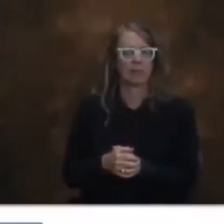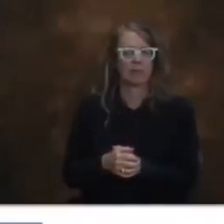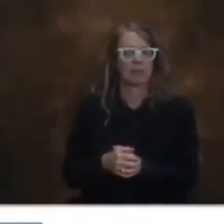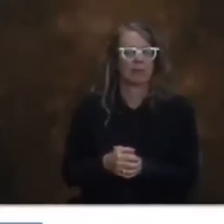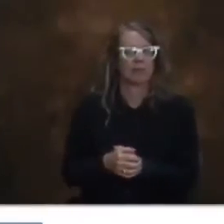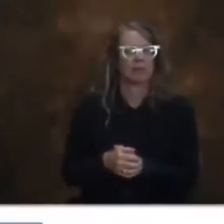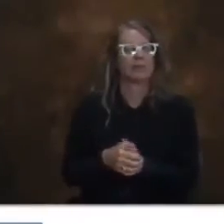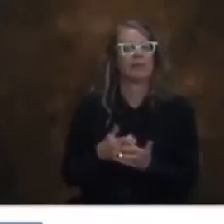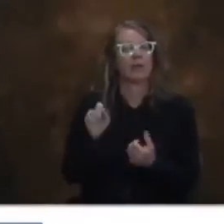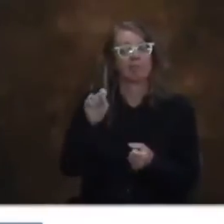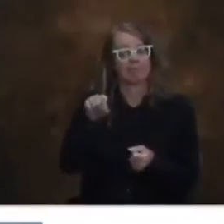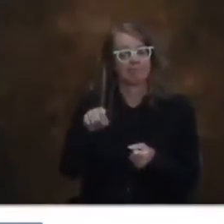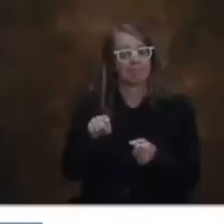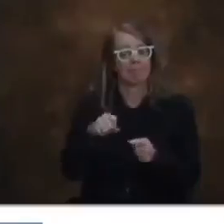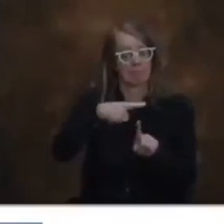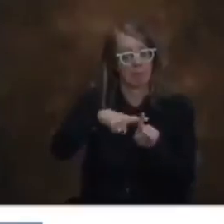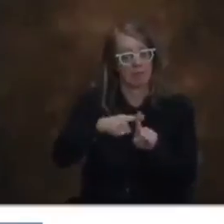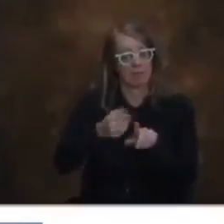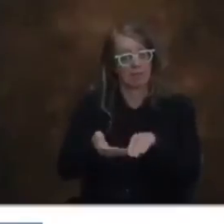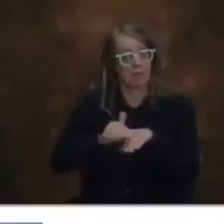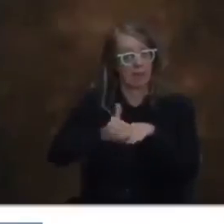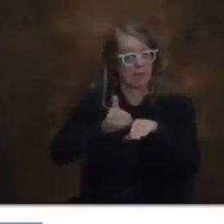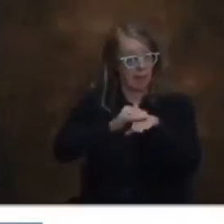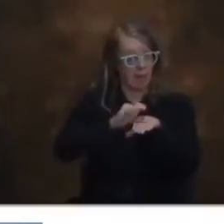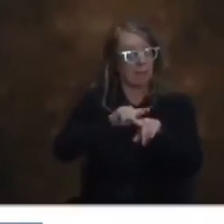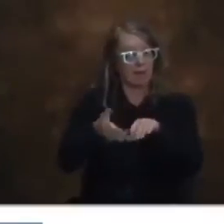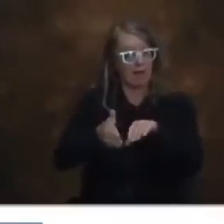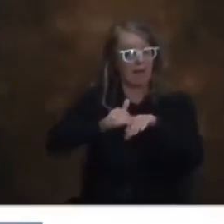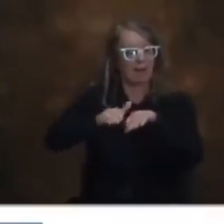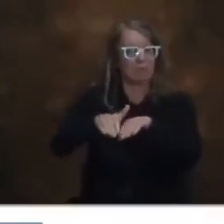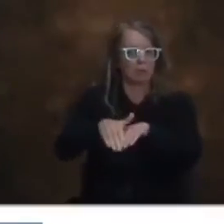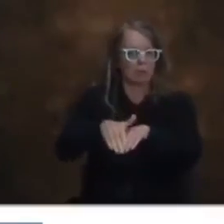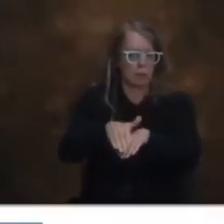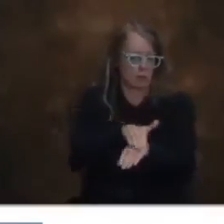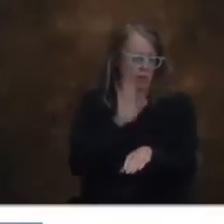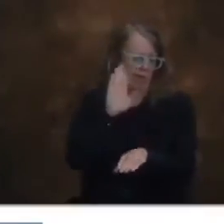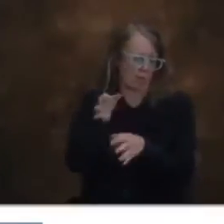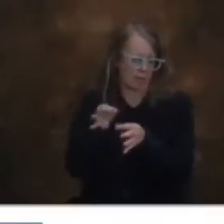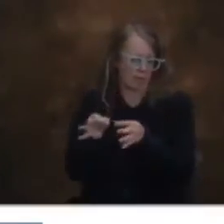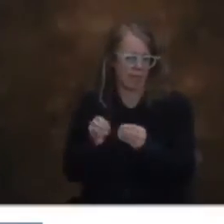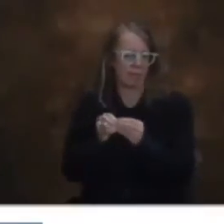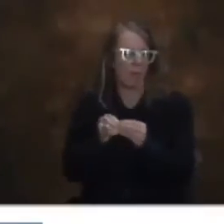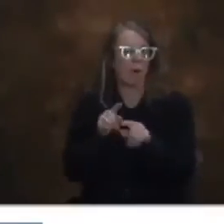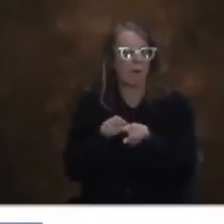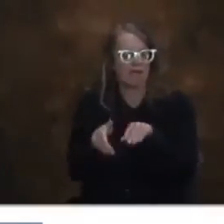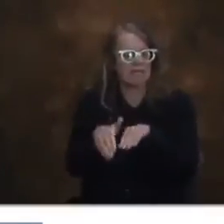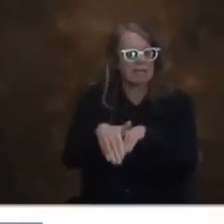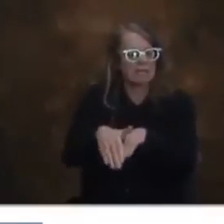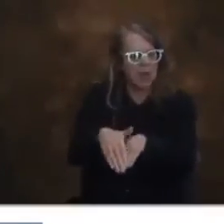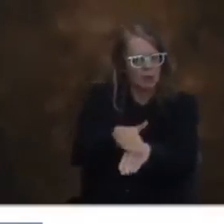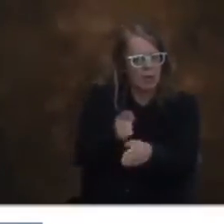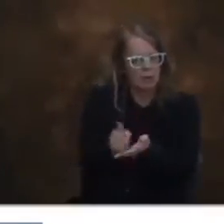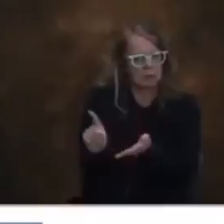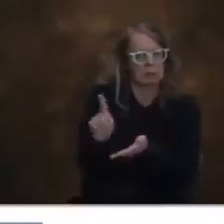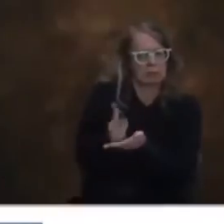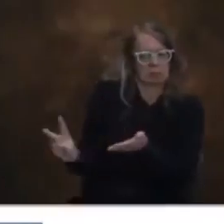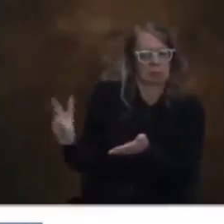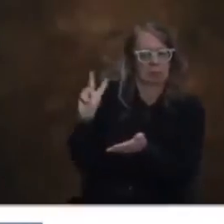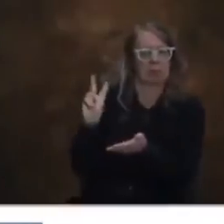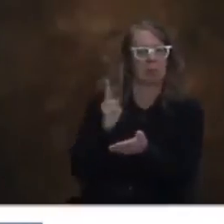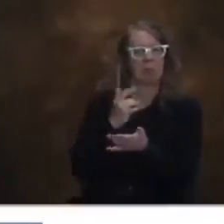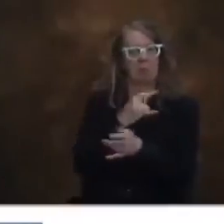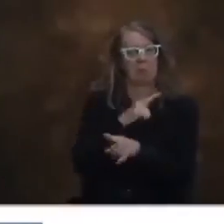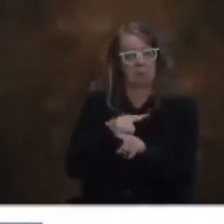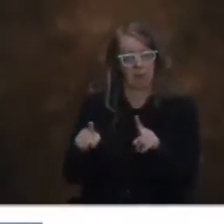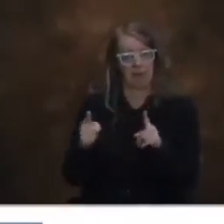una disminución en el aumento de casos en las últimas dos semanas demostrar un poco más sobre eso en las últimas dos semanas estamos viendo